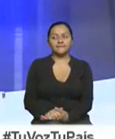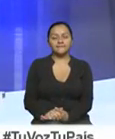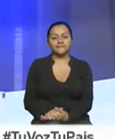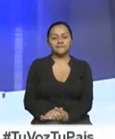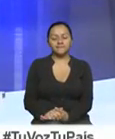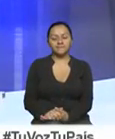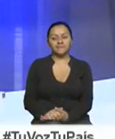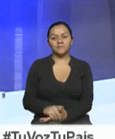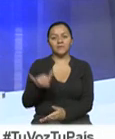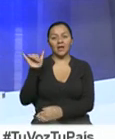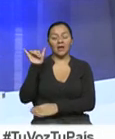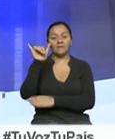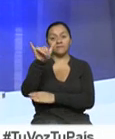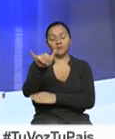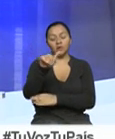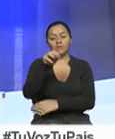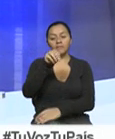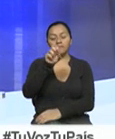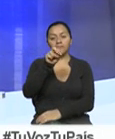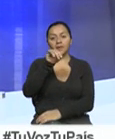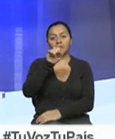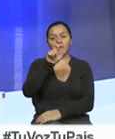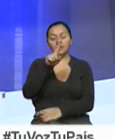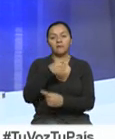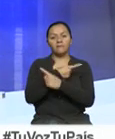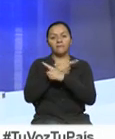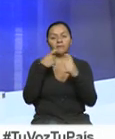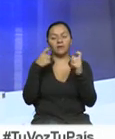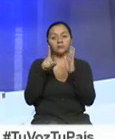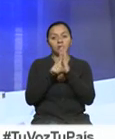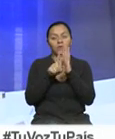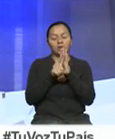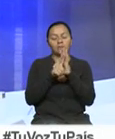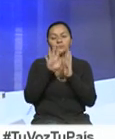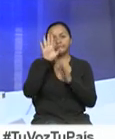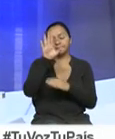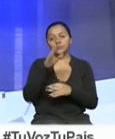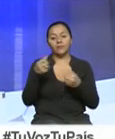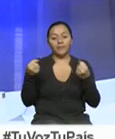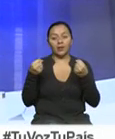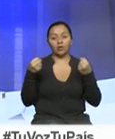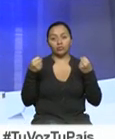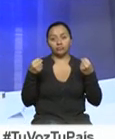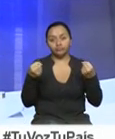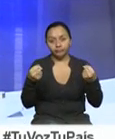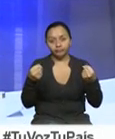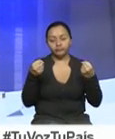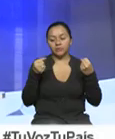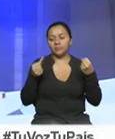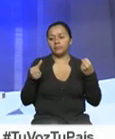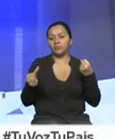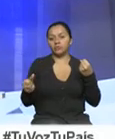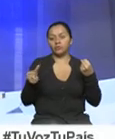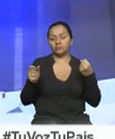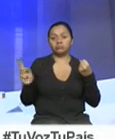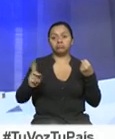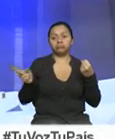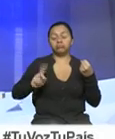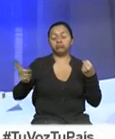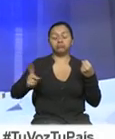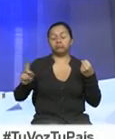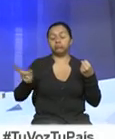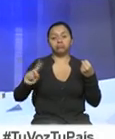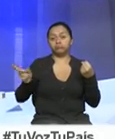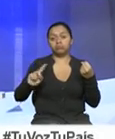Un avión en Manila fue asilado por una falsa alarma. Por error, el piloto presionó un botón que indicaba que la aeronave procedente